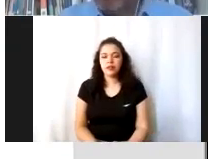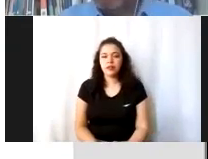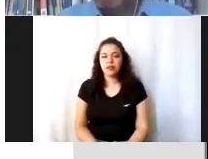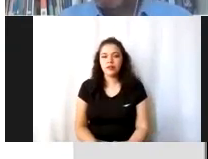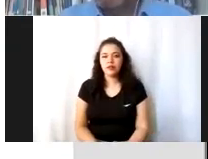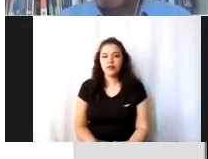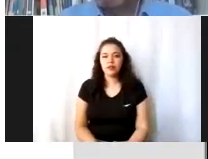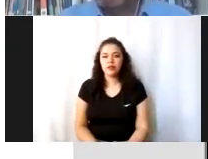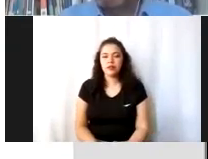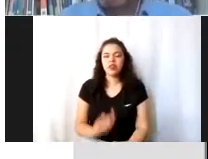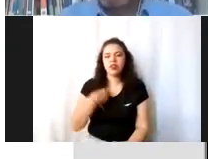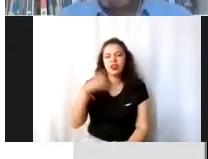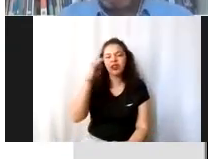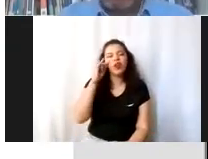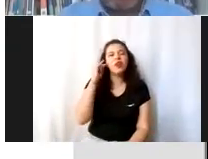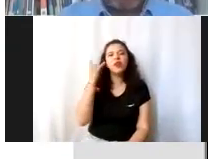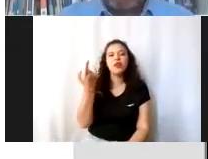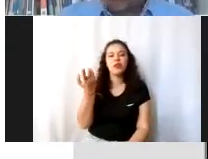Porque no veo aquí